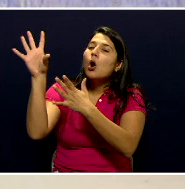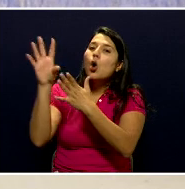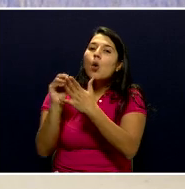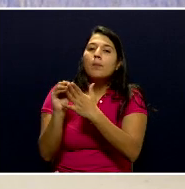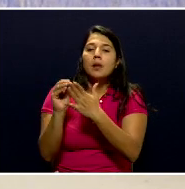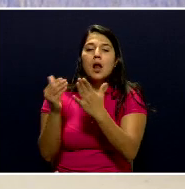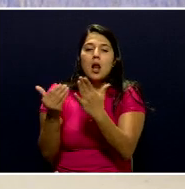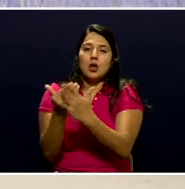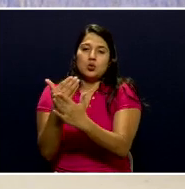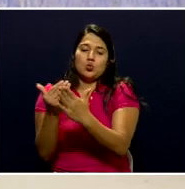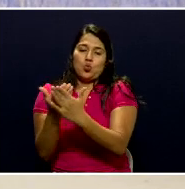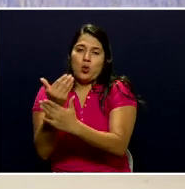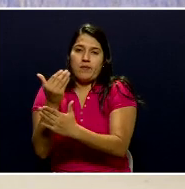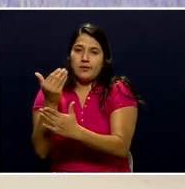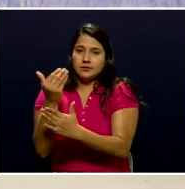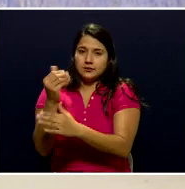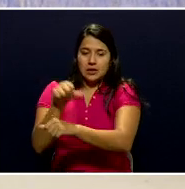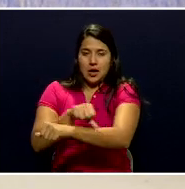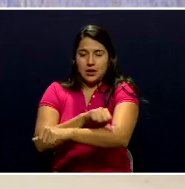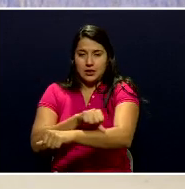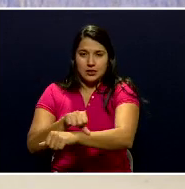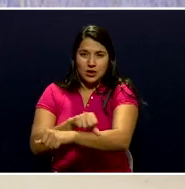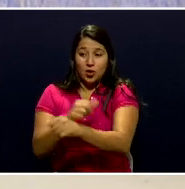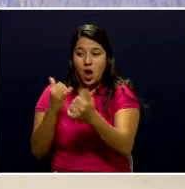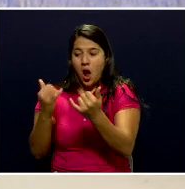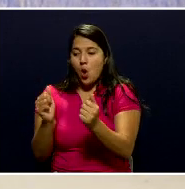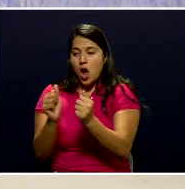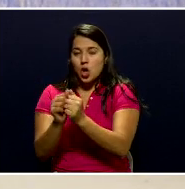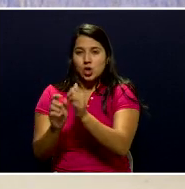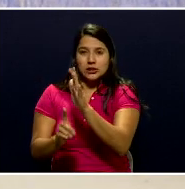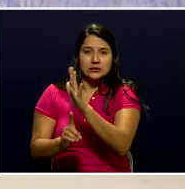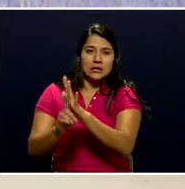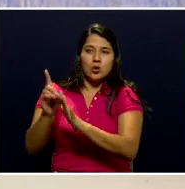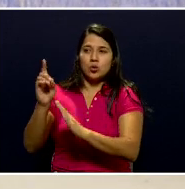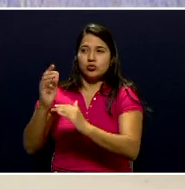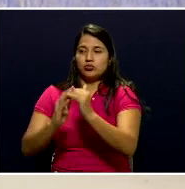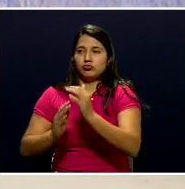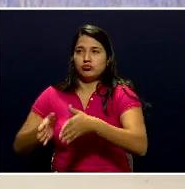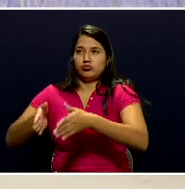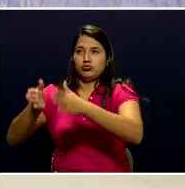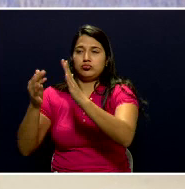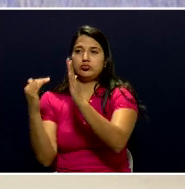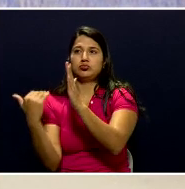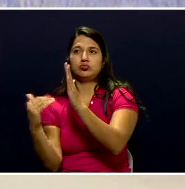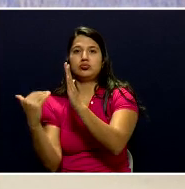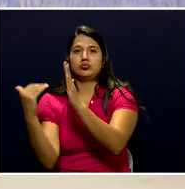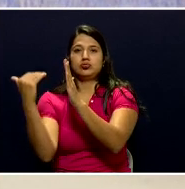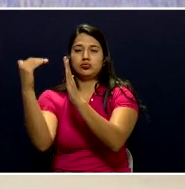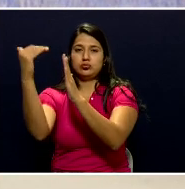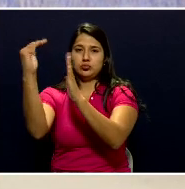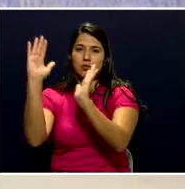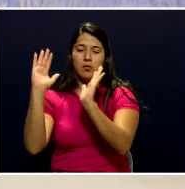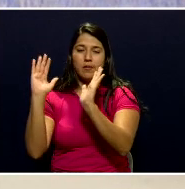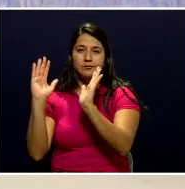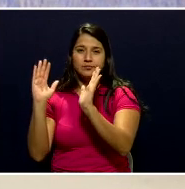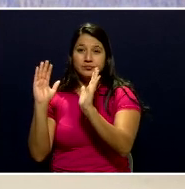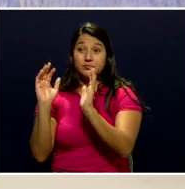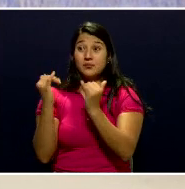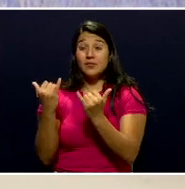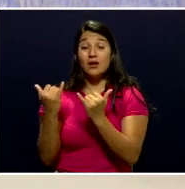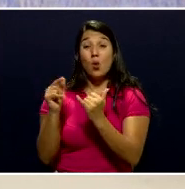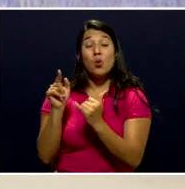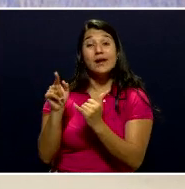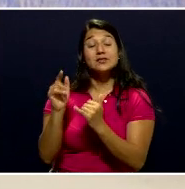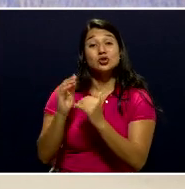nuevas edificaciones. Ahora con todo este desarrollo inmobiliario en altura, ya estos edificios se